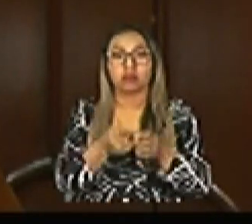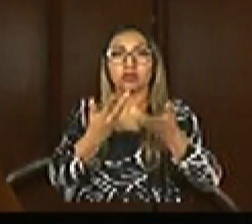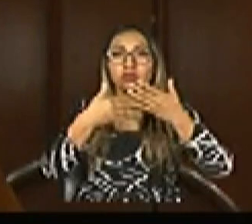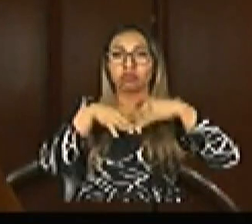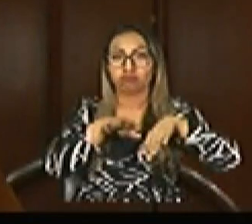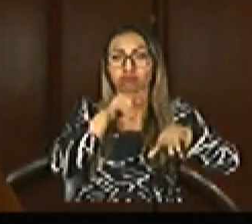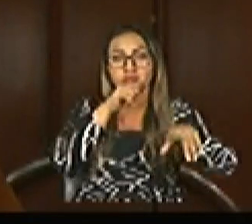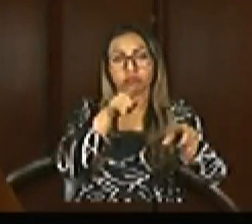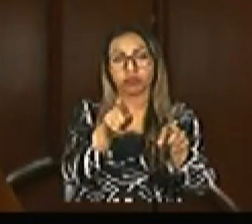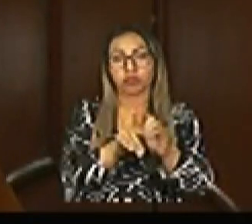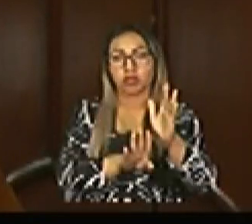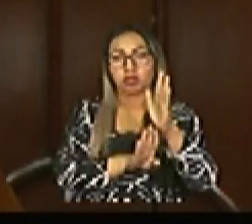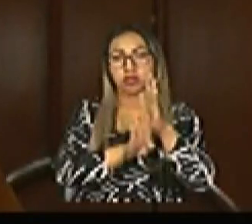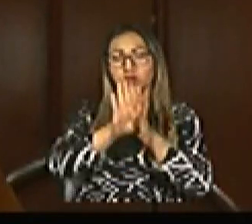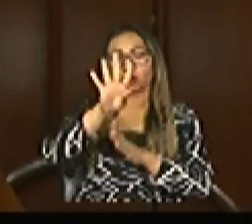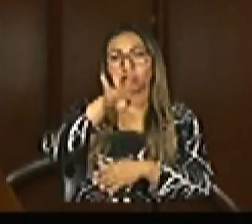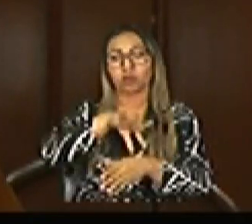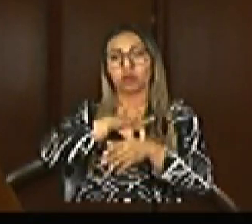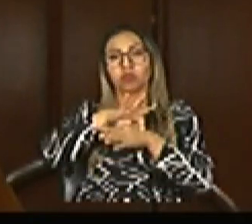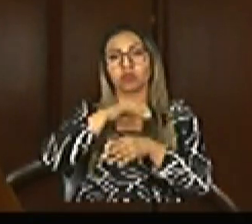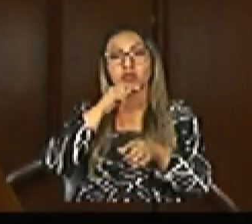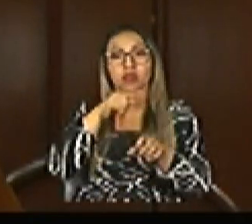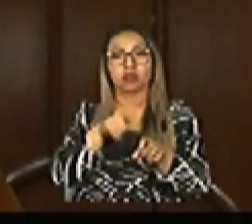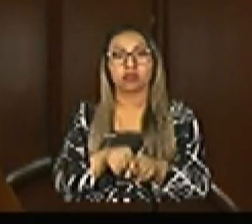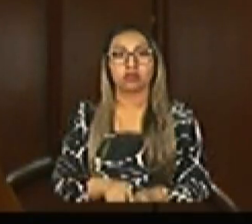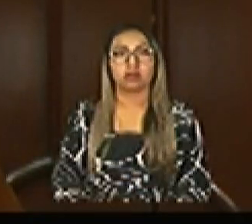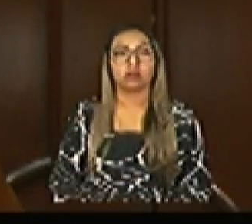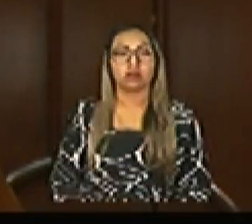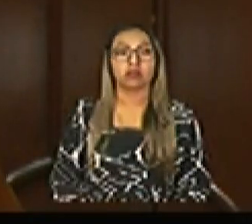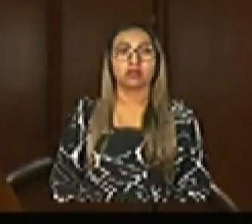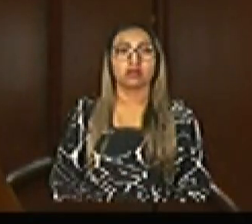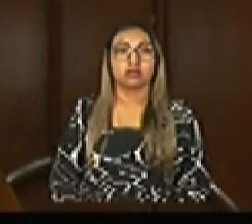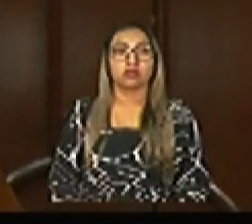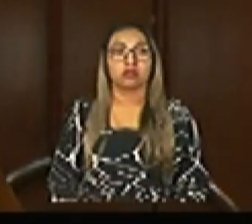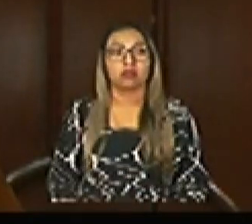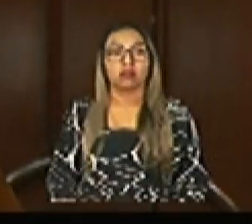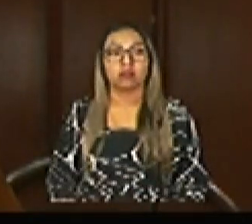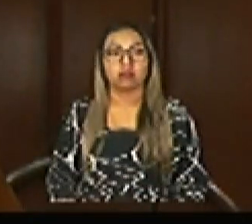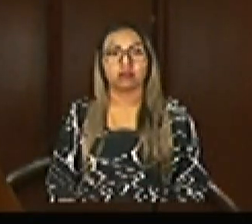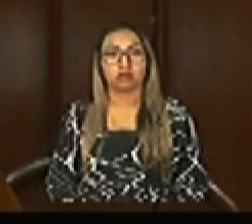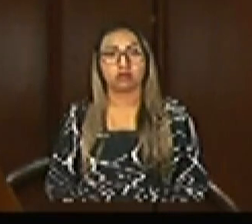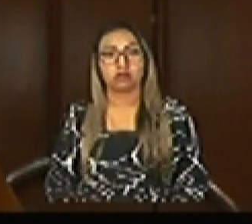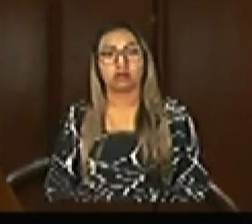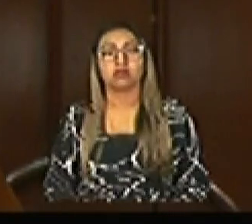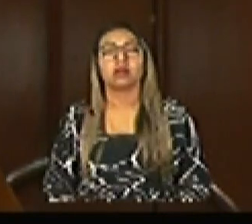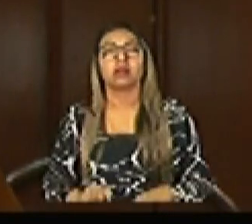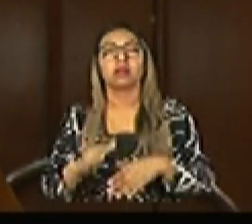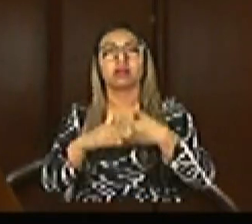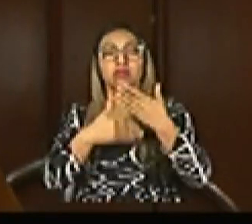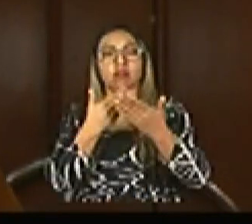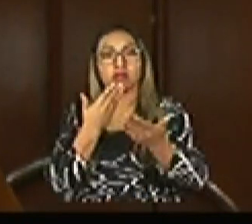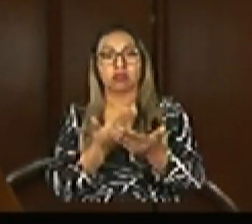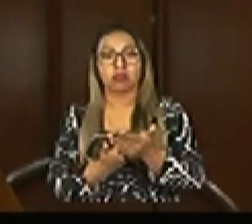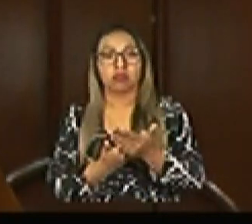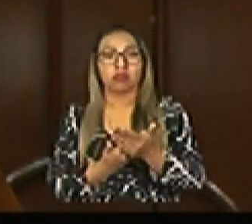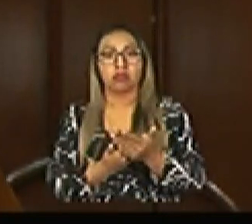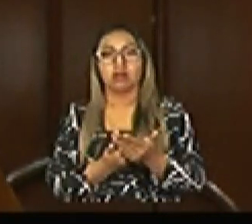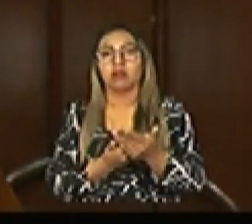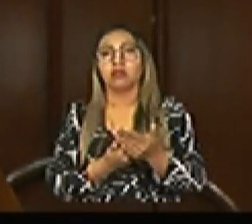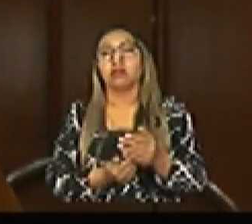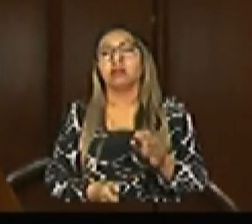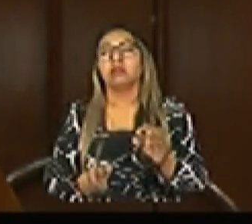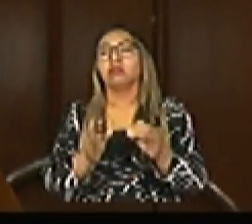humano y fortalecer los servicios públicos, procurando que los recursos del Estado se gestionen de